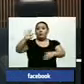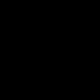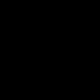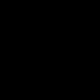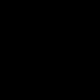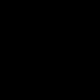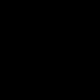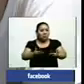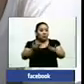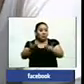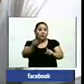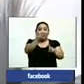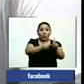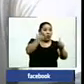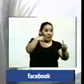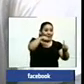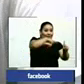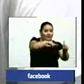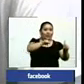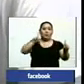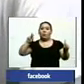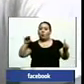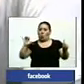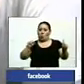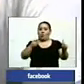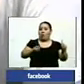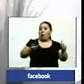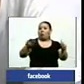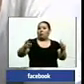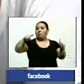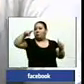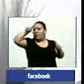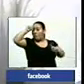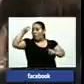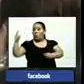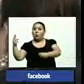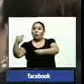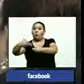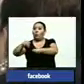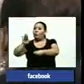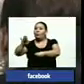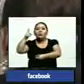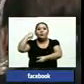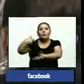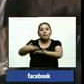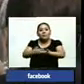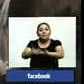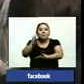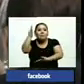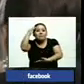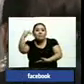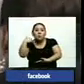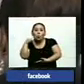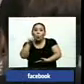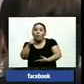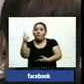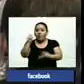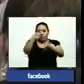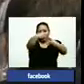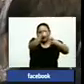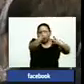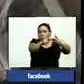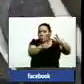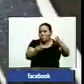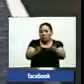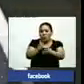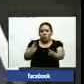agrega que como beneficio el hijo de Luis Martínez dio una plaza al interior de la institución al hijo de la imputada sin cumplir